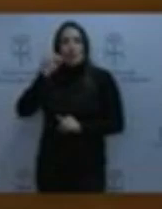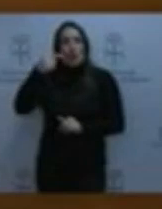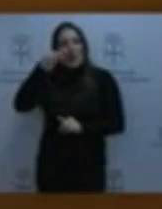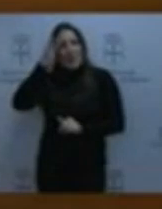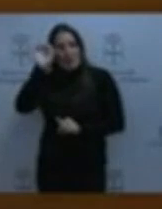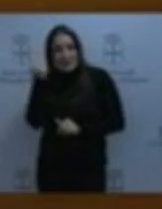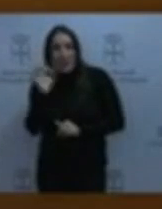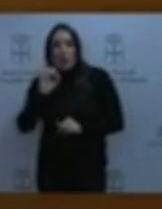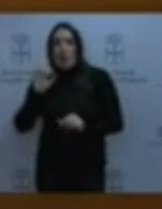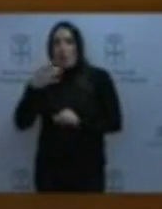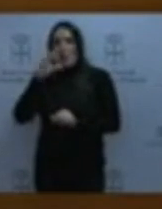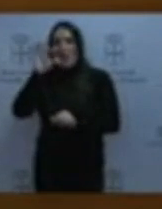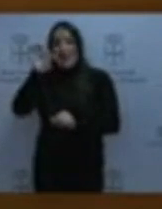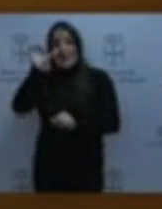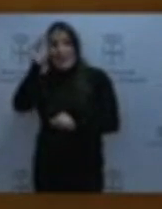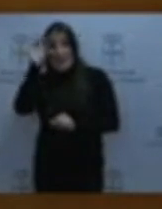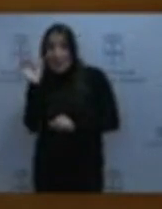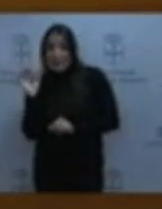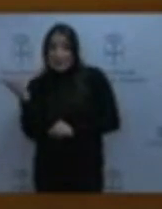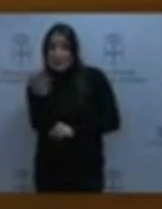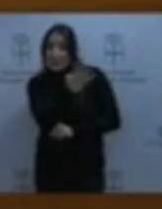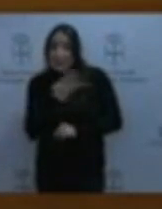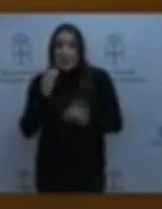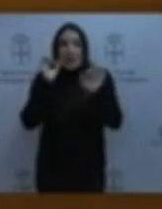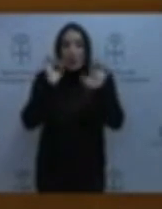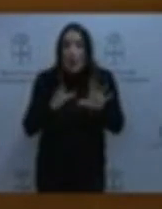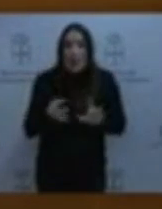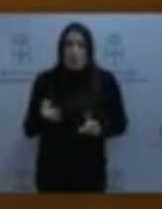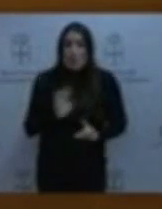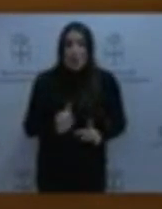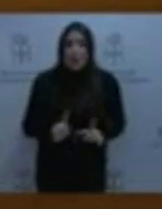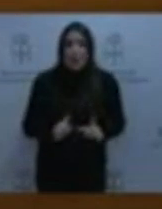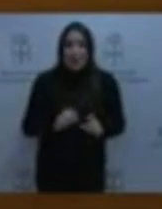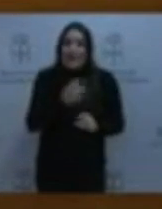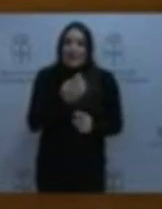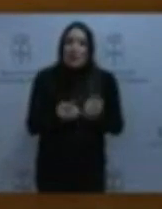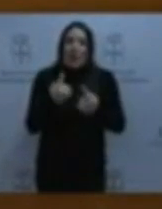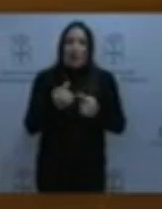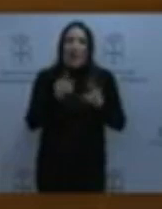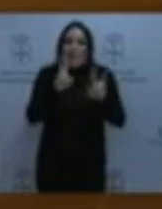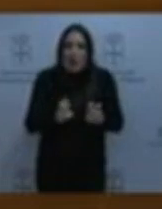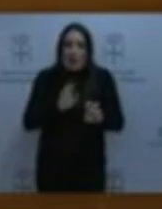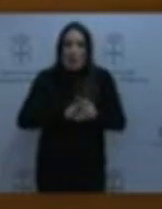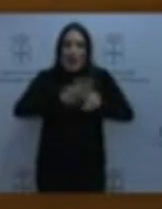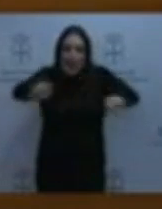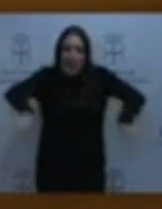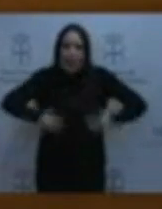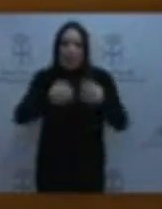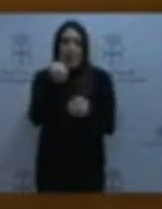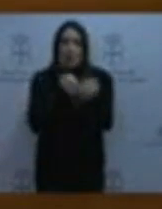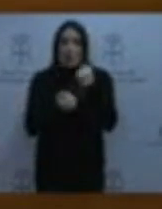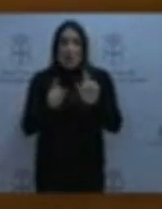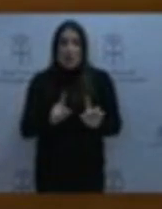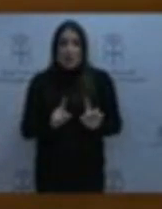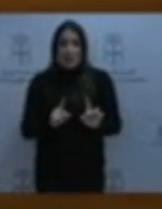Sedes. Hay deuda que no es productiva, que no sirve para reactivar la economía. La deuda que sirve para tapar los